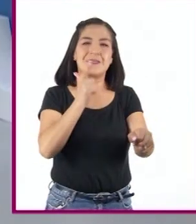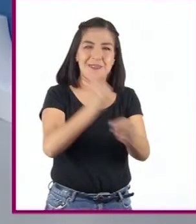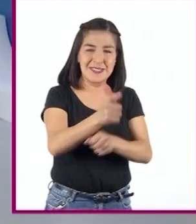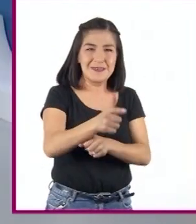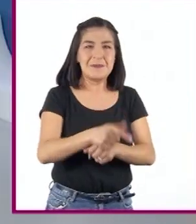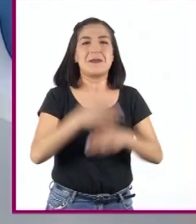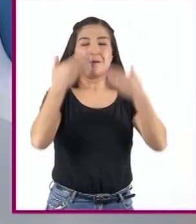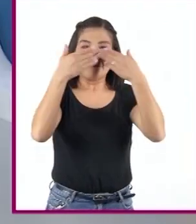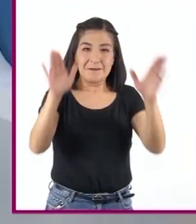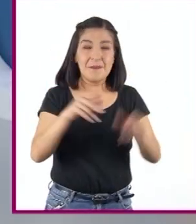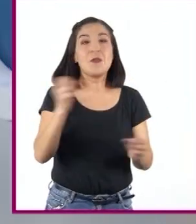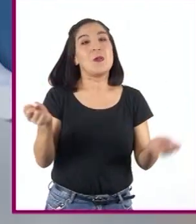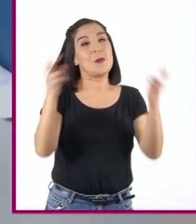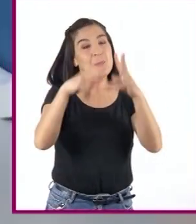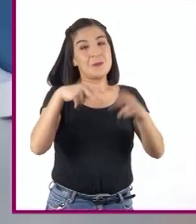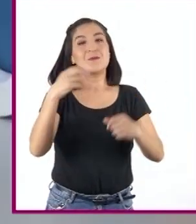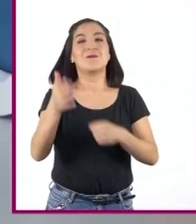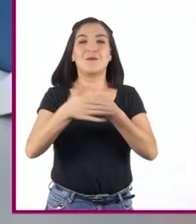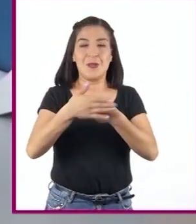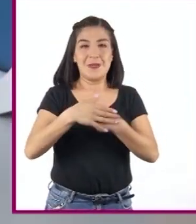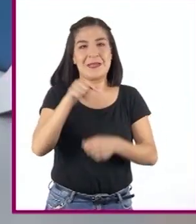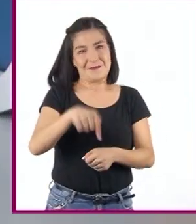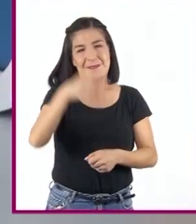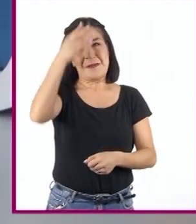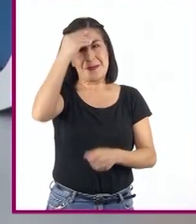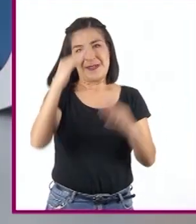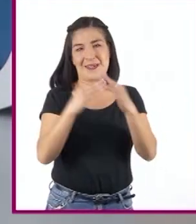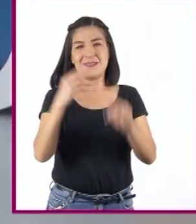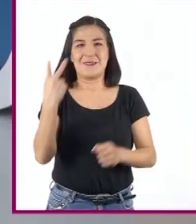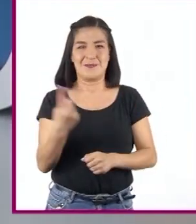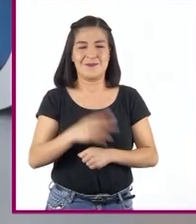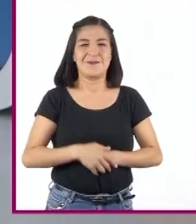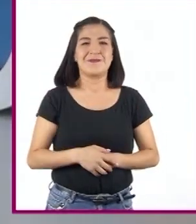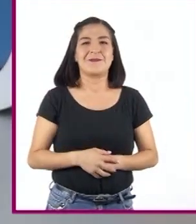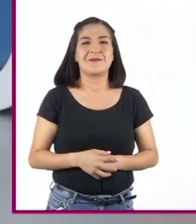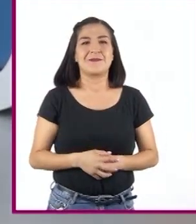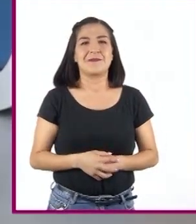que nos vemos pronto aquí en Aprende en Casa 2. Hasta la próxima.